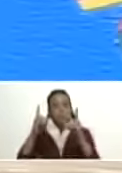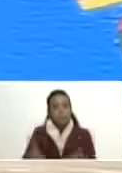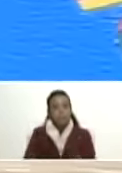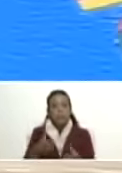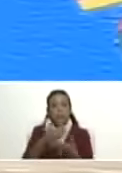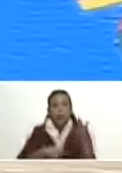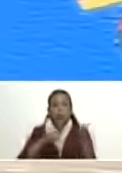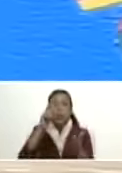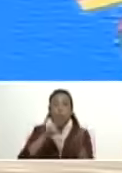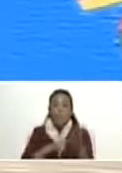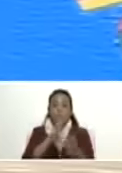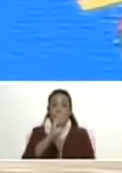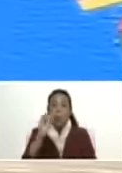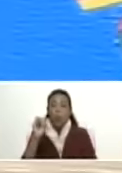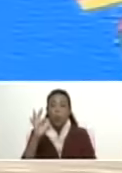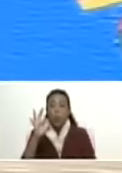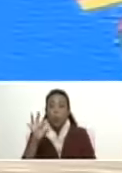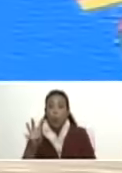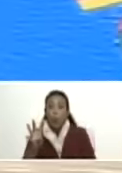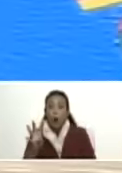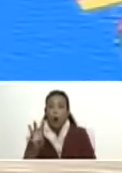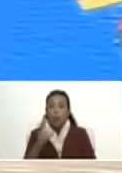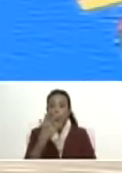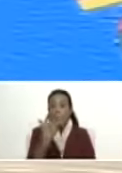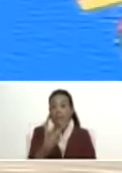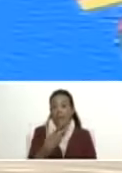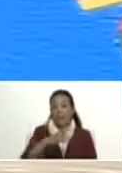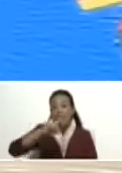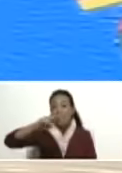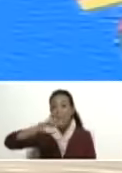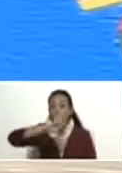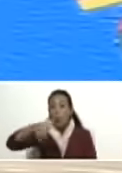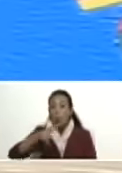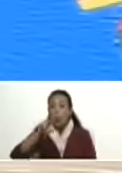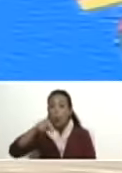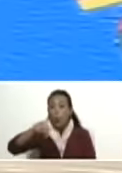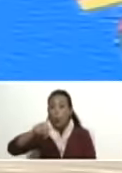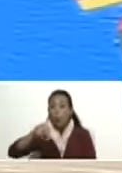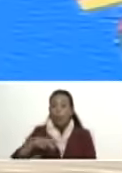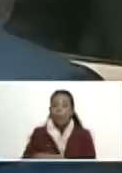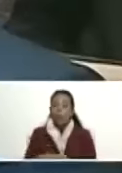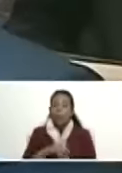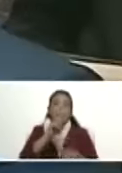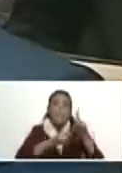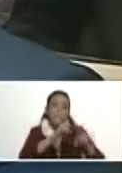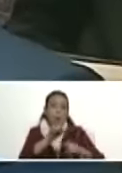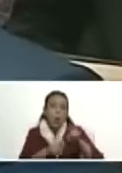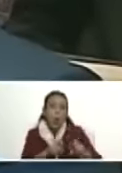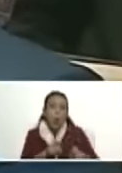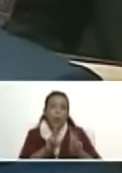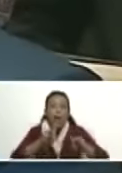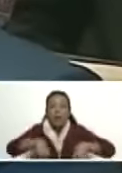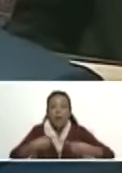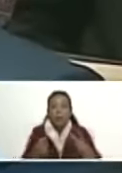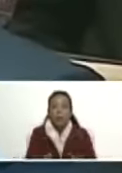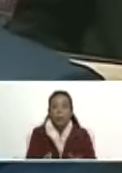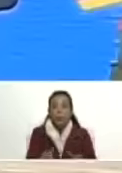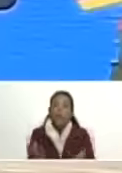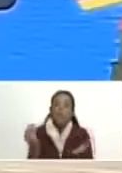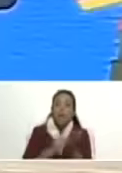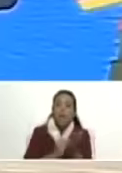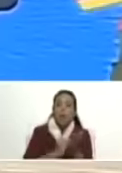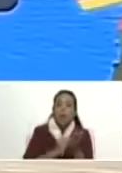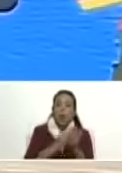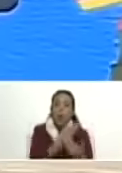en el 2004, 3 de junio de 2004, convocar un referéndum revocatorio constitucional